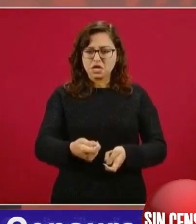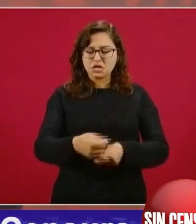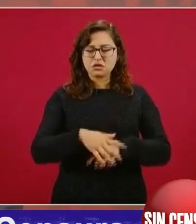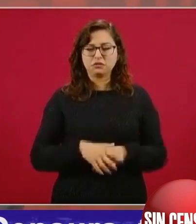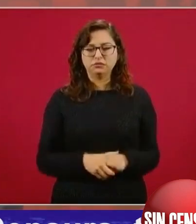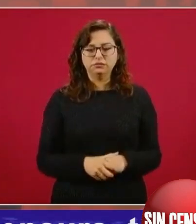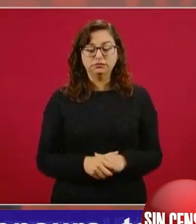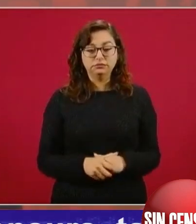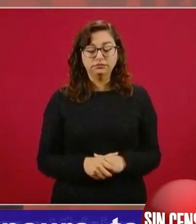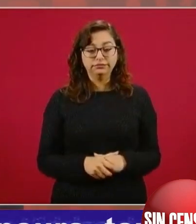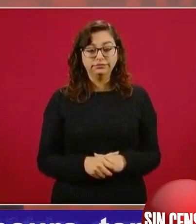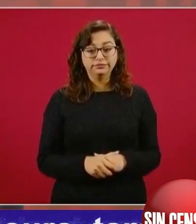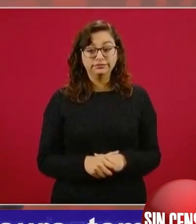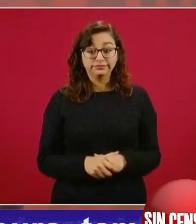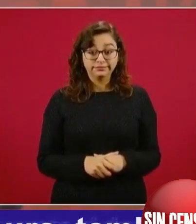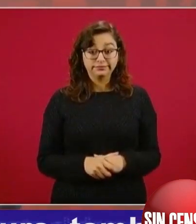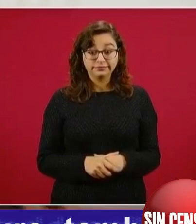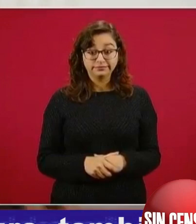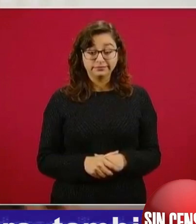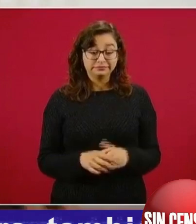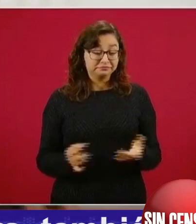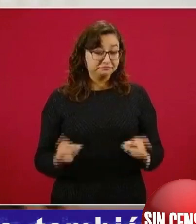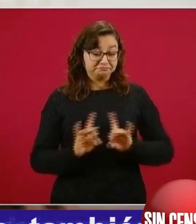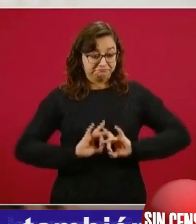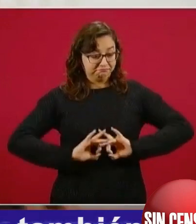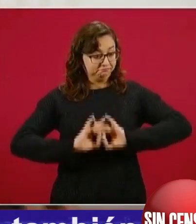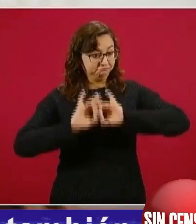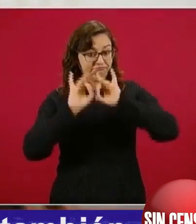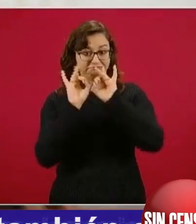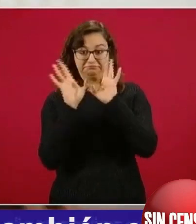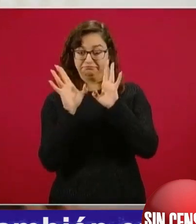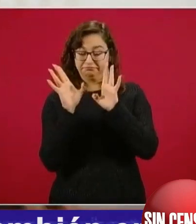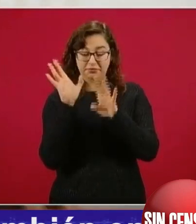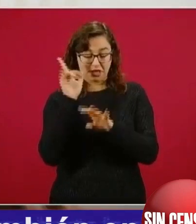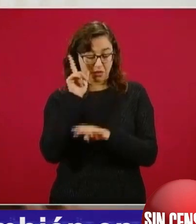y así de la noche a la mañana